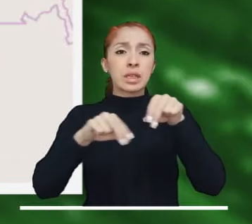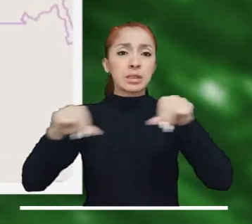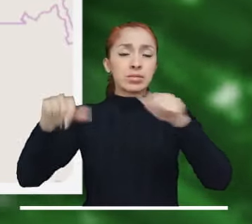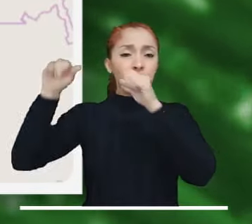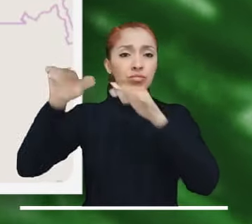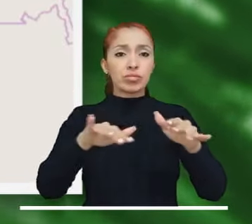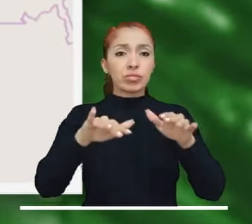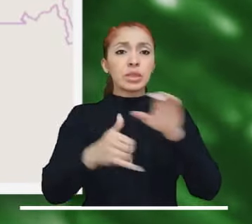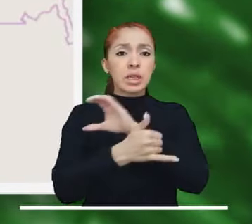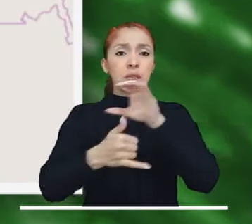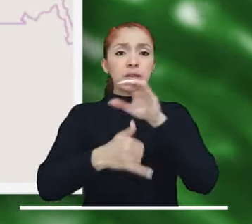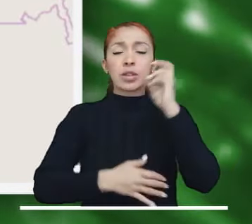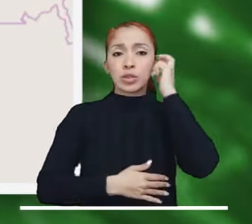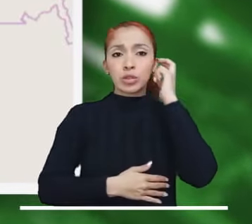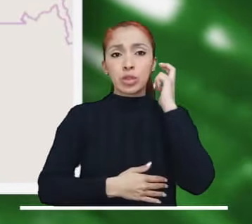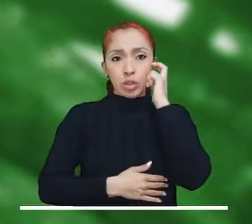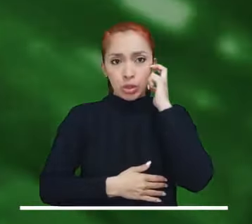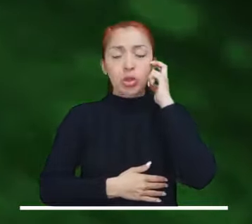en Bogotá.